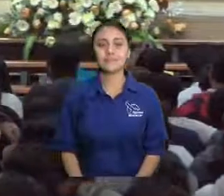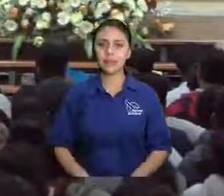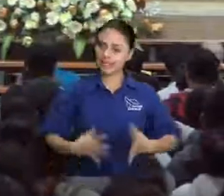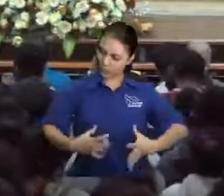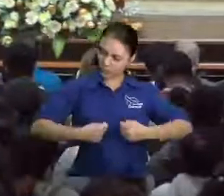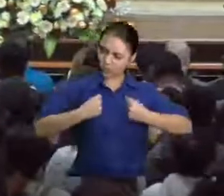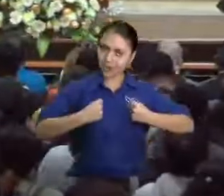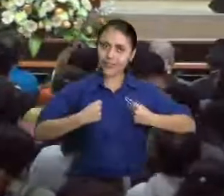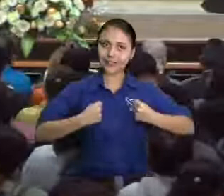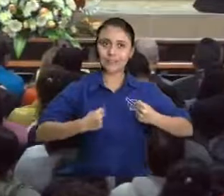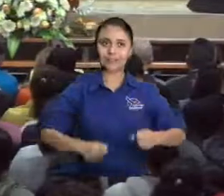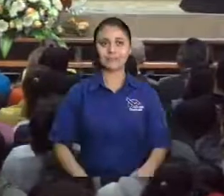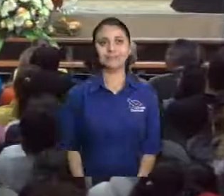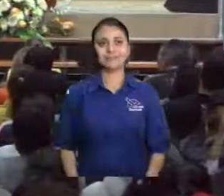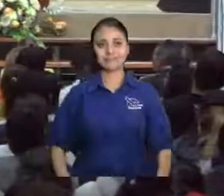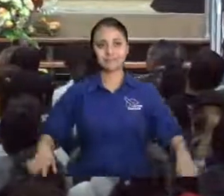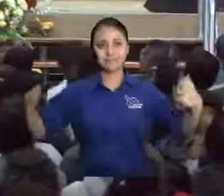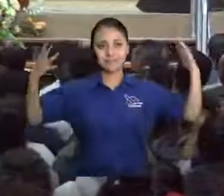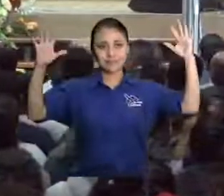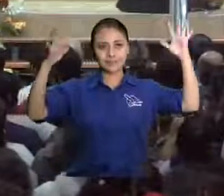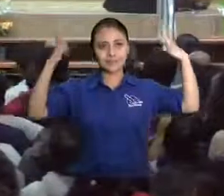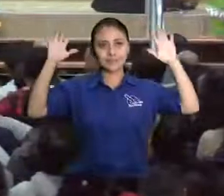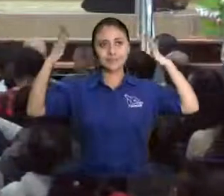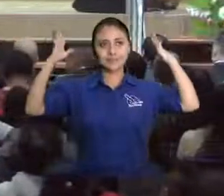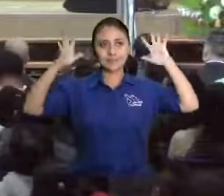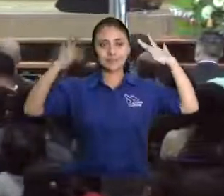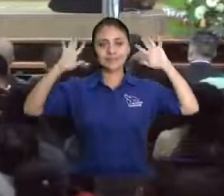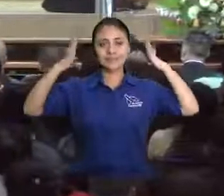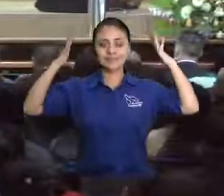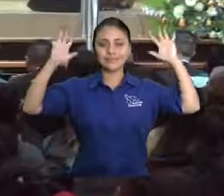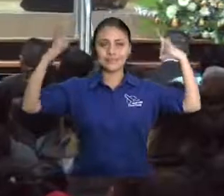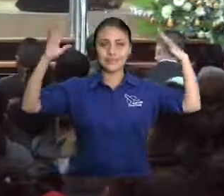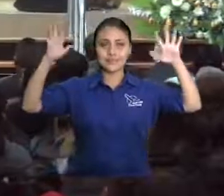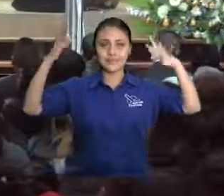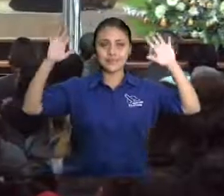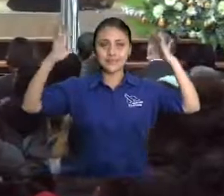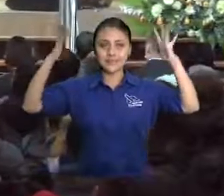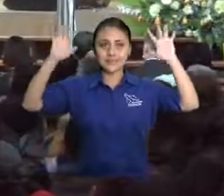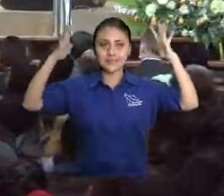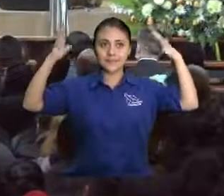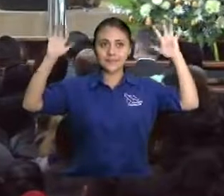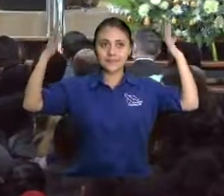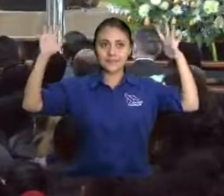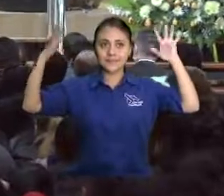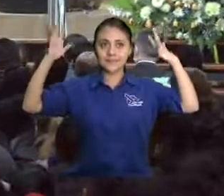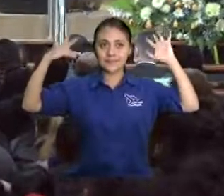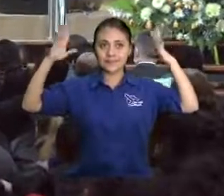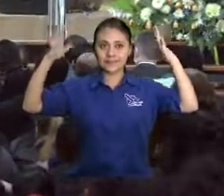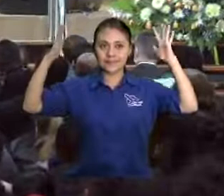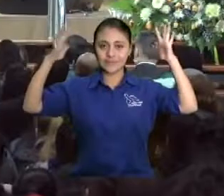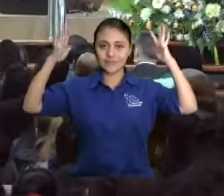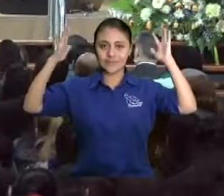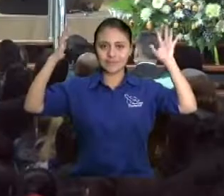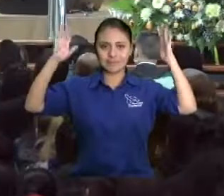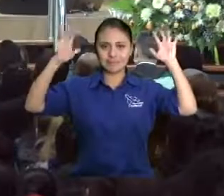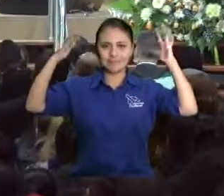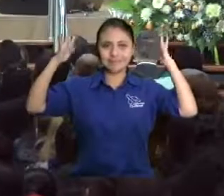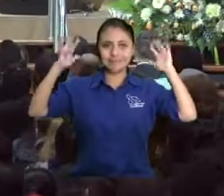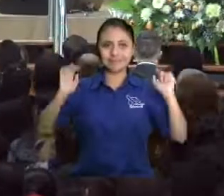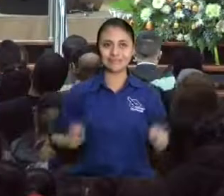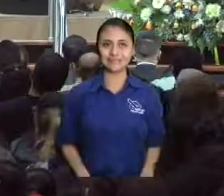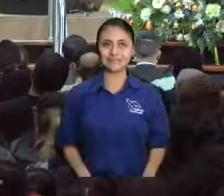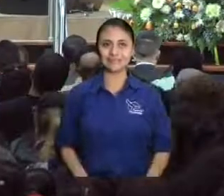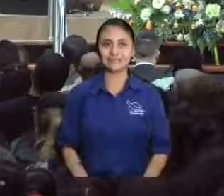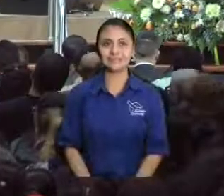que no cree que es el trabajo es una bendición, se lo he dicho muchas veces, es el negrito del batey.